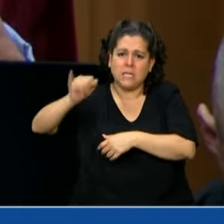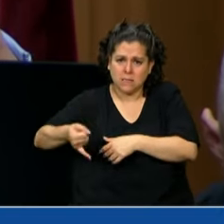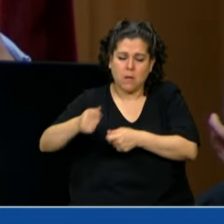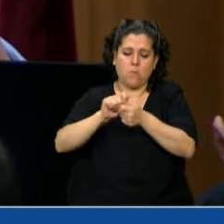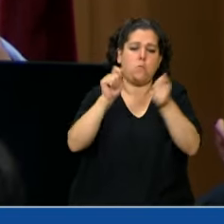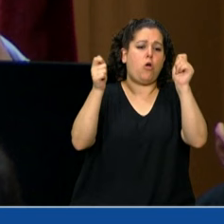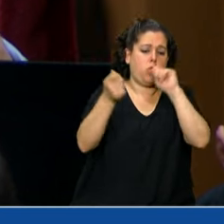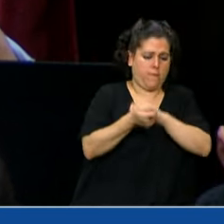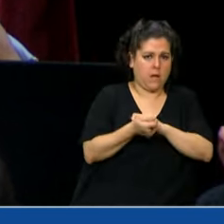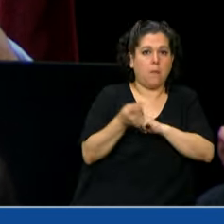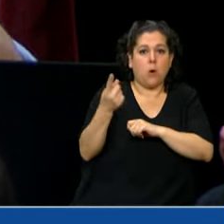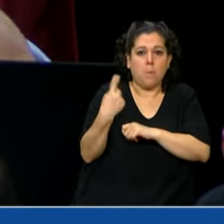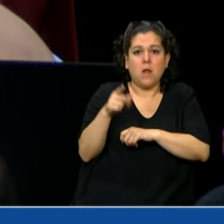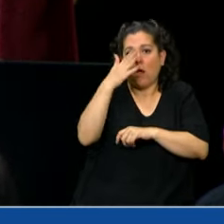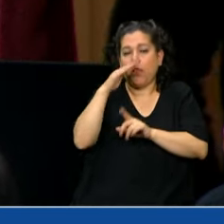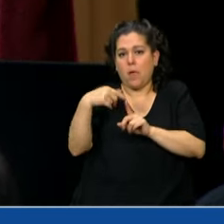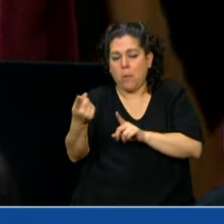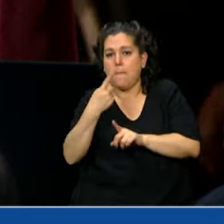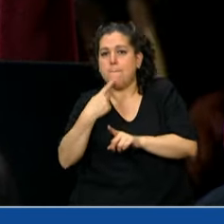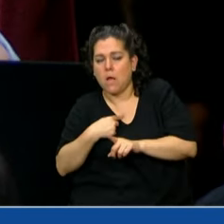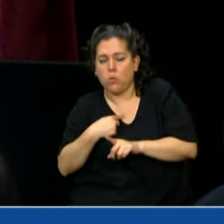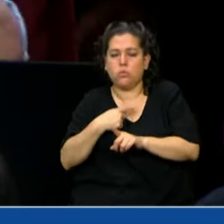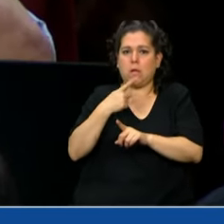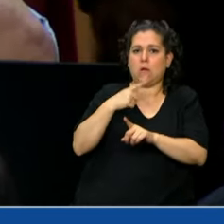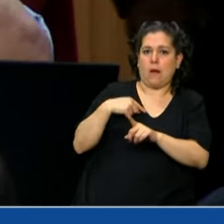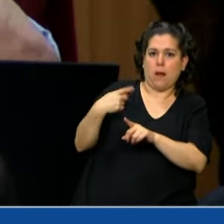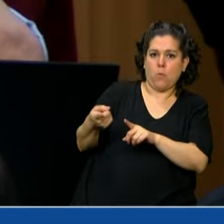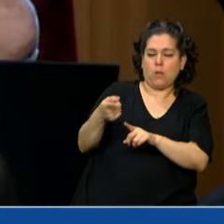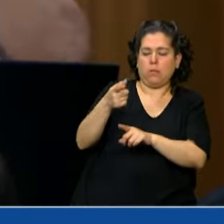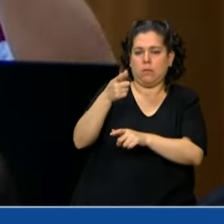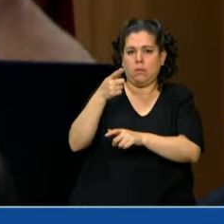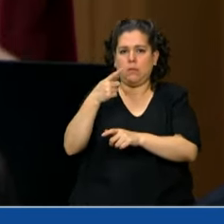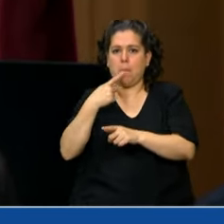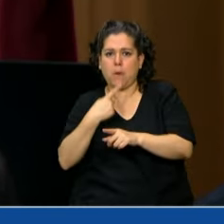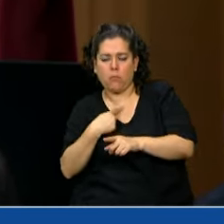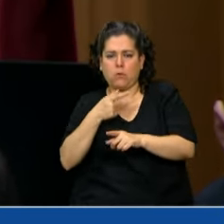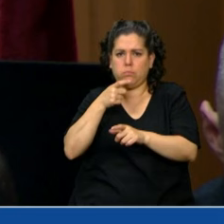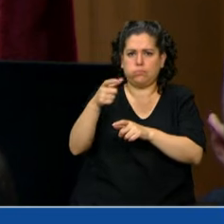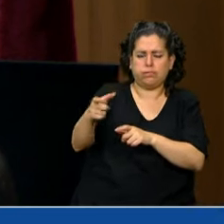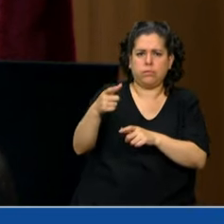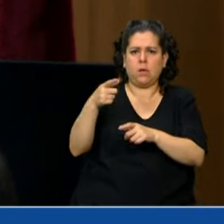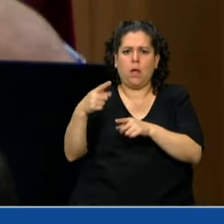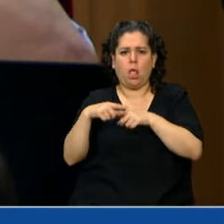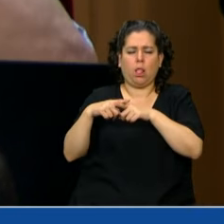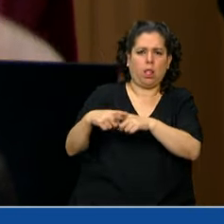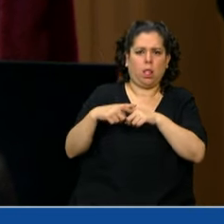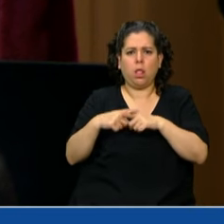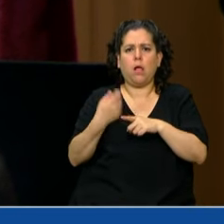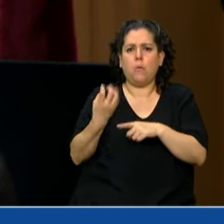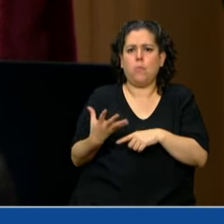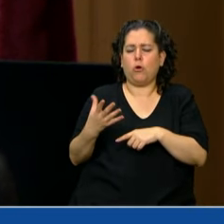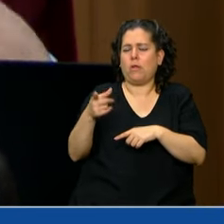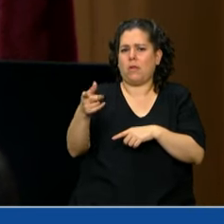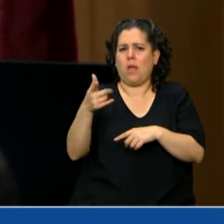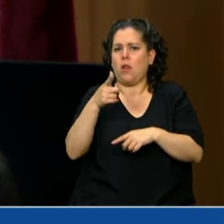pregunta de la diputada y la respuesta mía hay un bochinche básicamente porque no tienen ganas de escuchar lo vuelvo